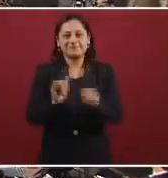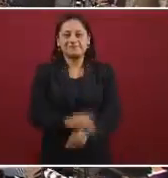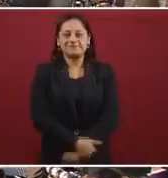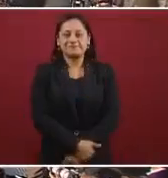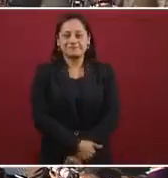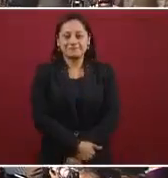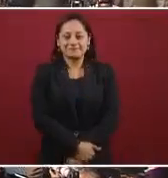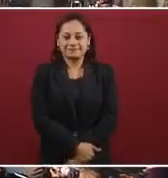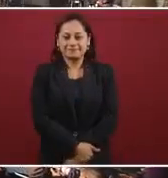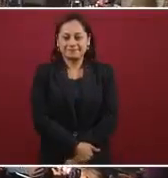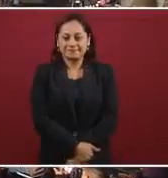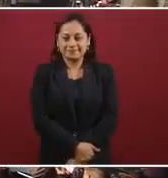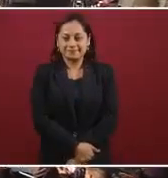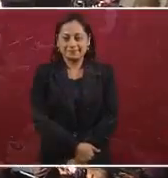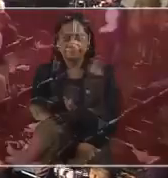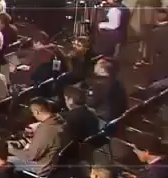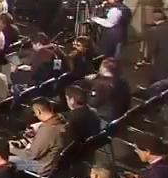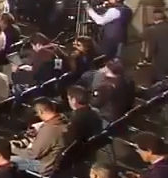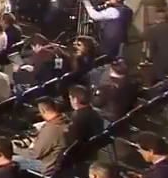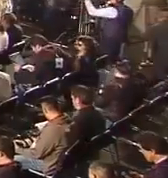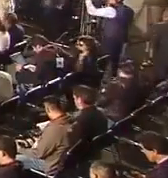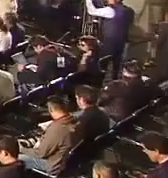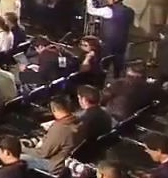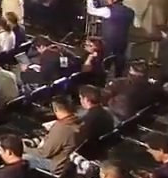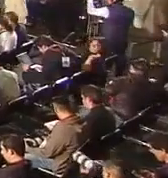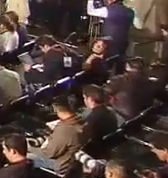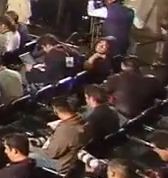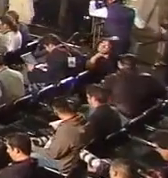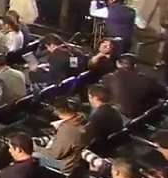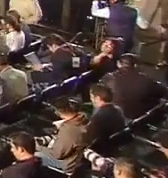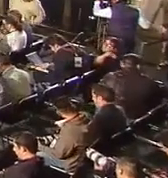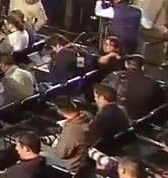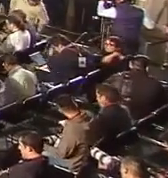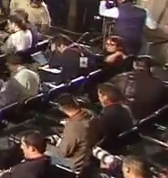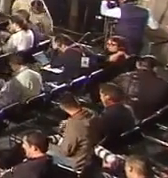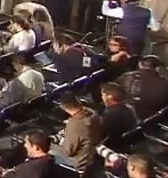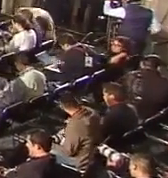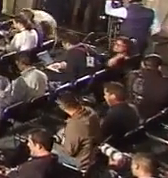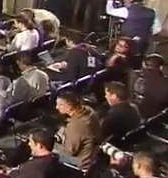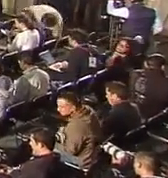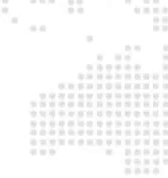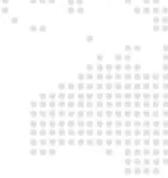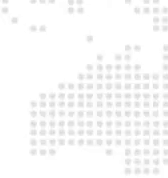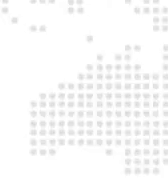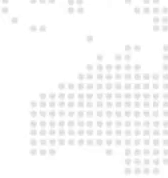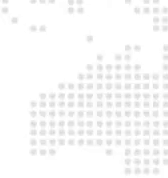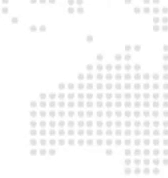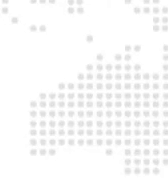Vamos.